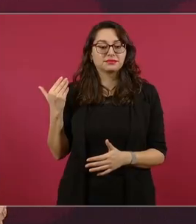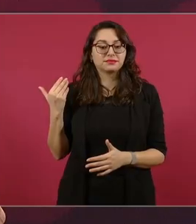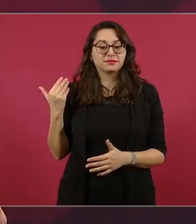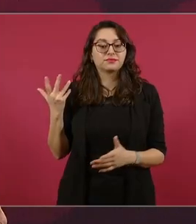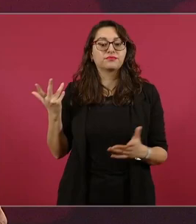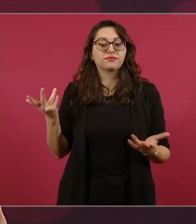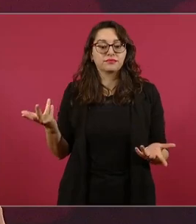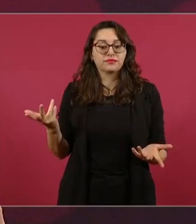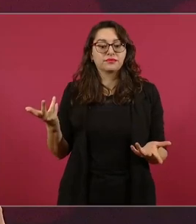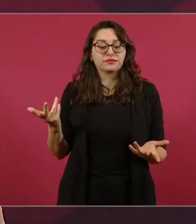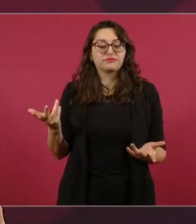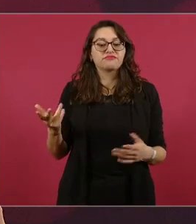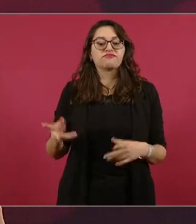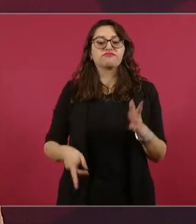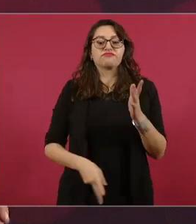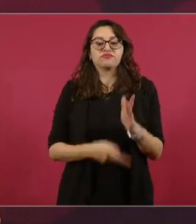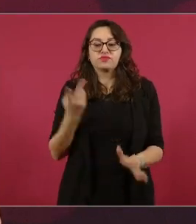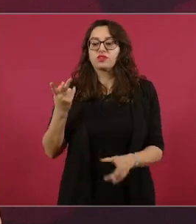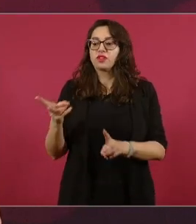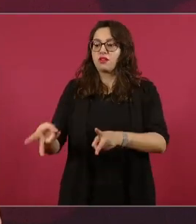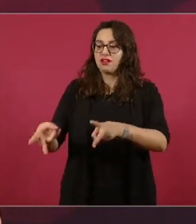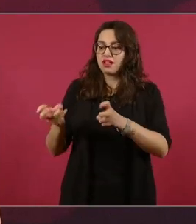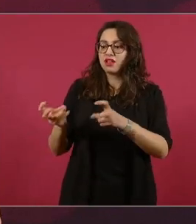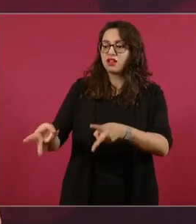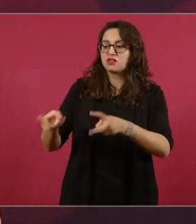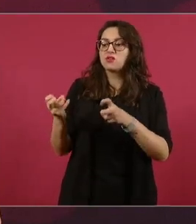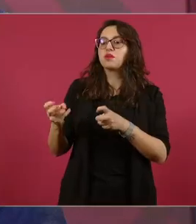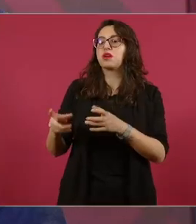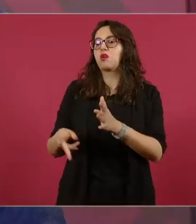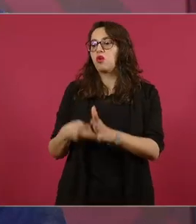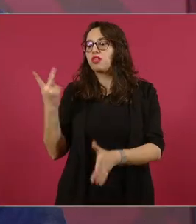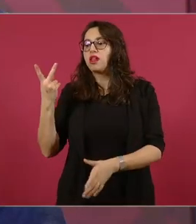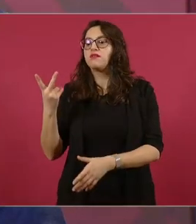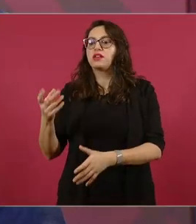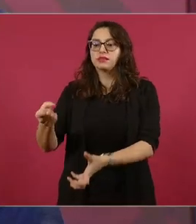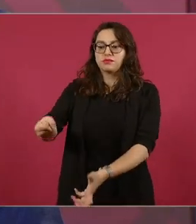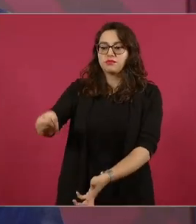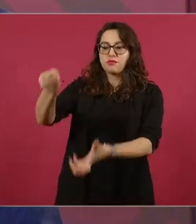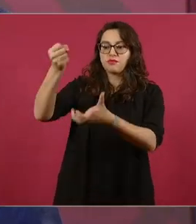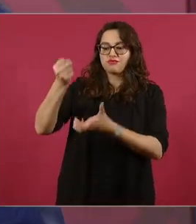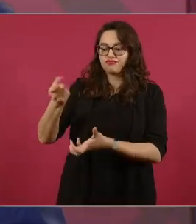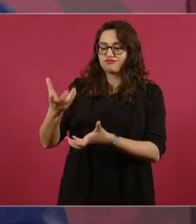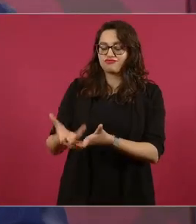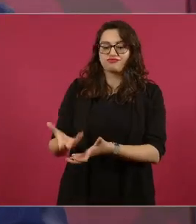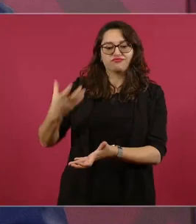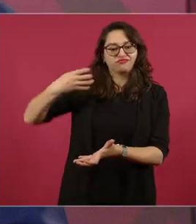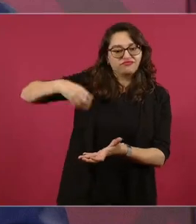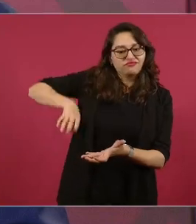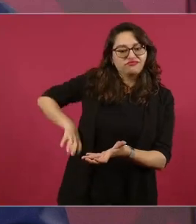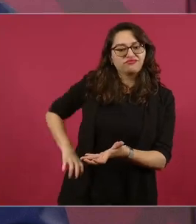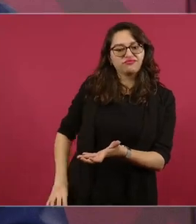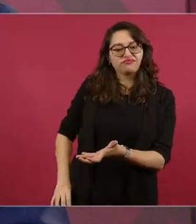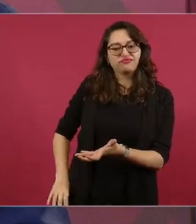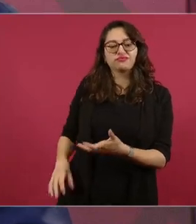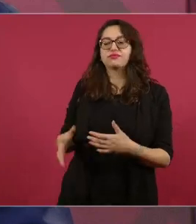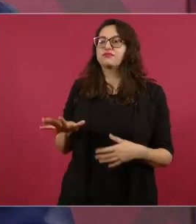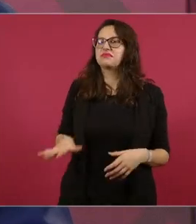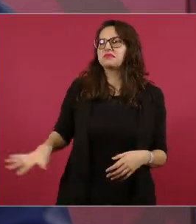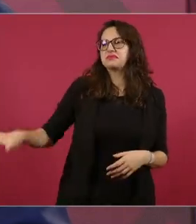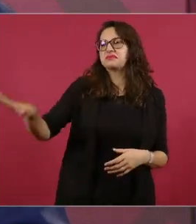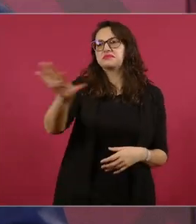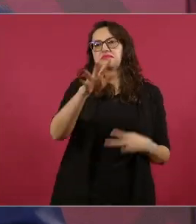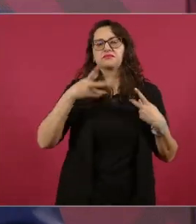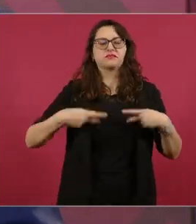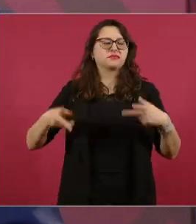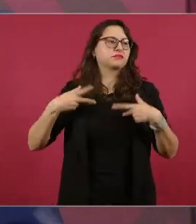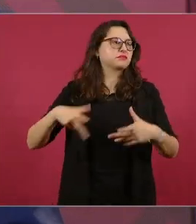que se dedicaban a saquear al país, a robarse el presupuesto, a dejar en estado de indefensión al